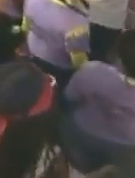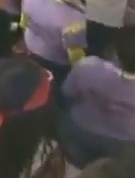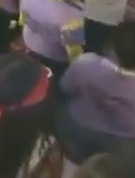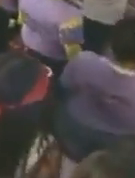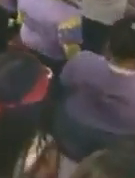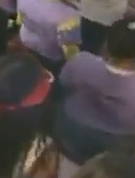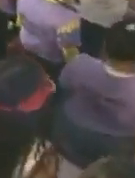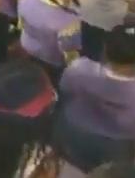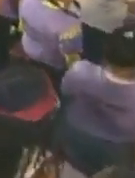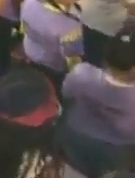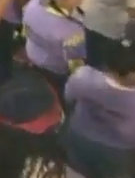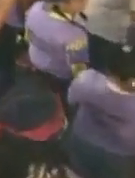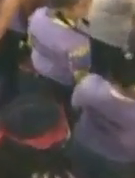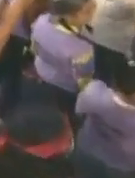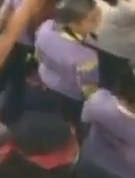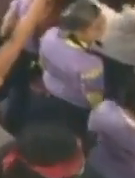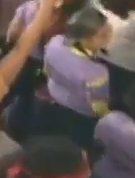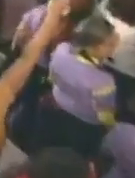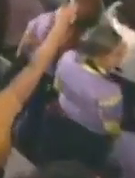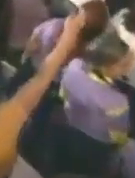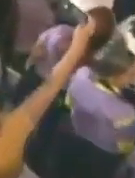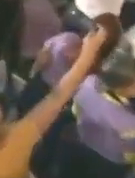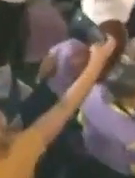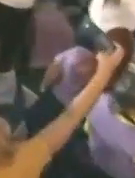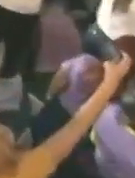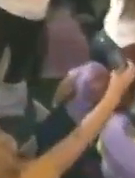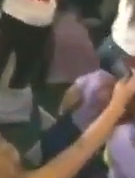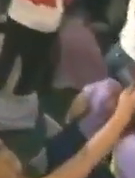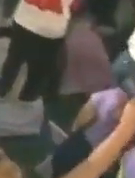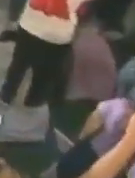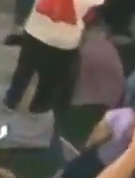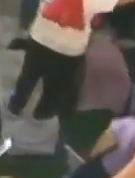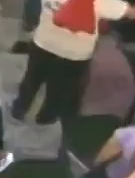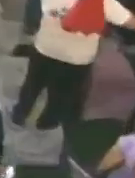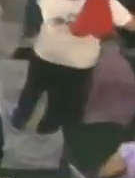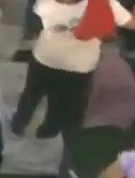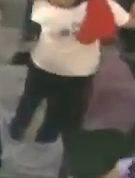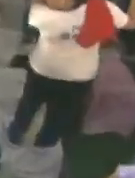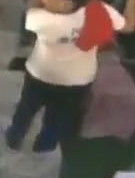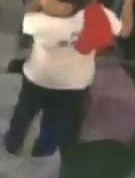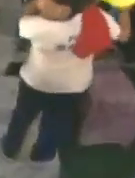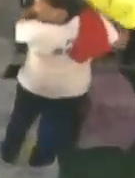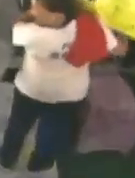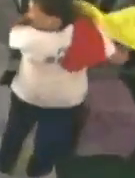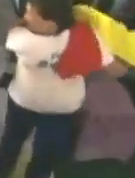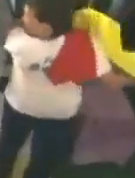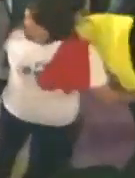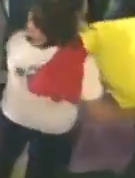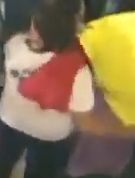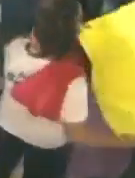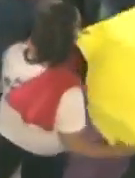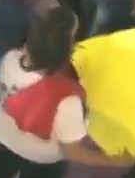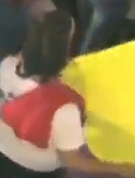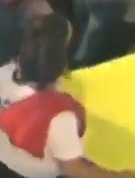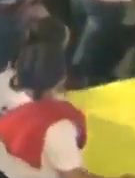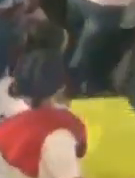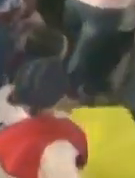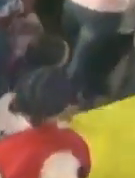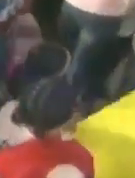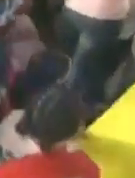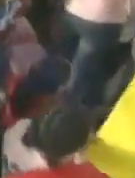este recibimiento al calor de las mujeres revolucionarias, de las mujeres chavistas que se dan cita en